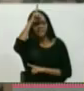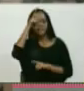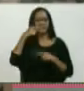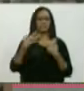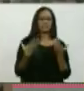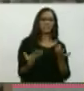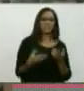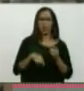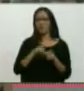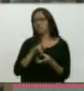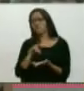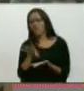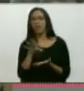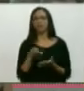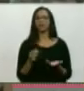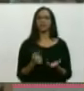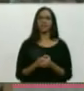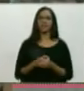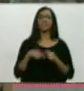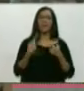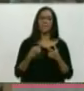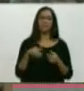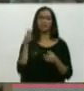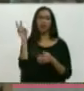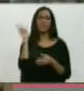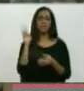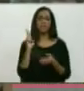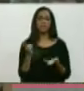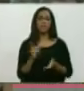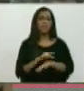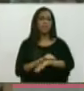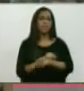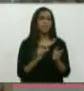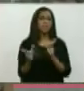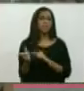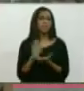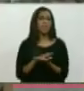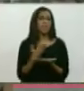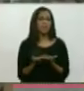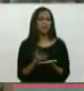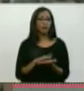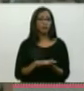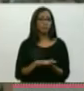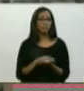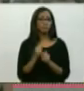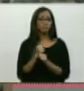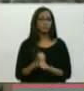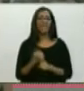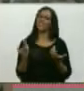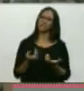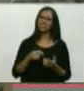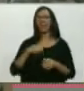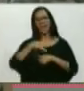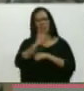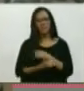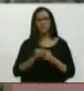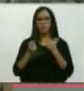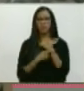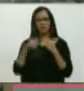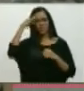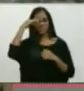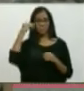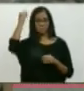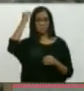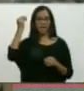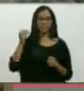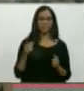lo dejaron botado, y de paso dejaron a todos los venezolanos con la carne lista en el asador. Esa ha sido la estrategia de Guaidó con los militares. Creer que si